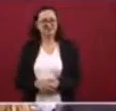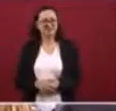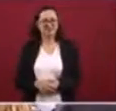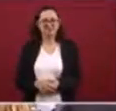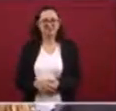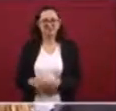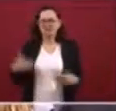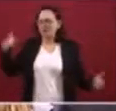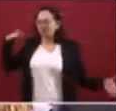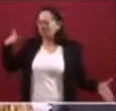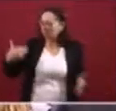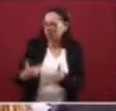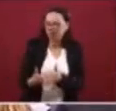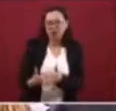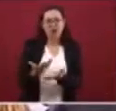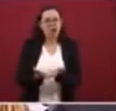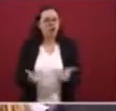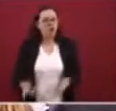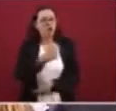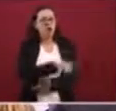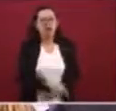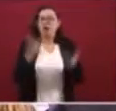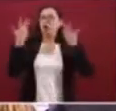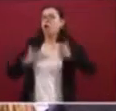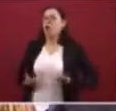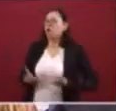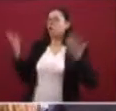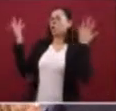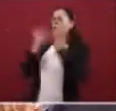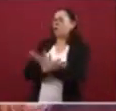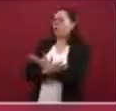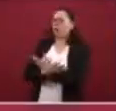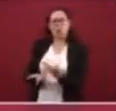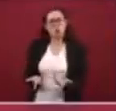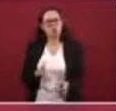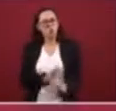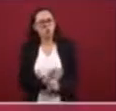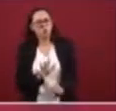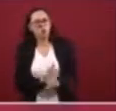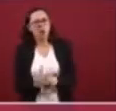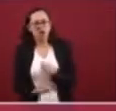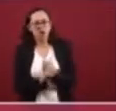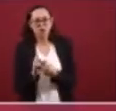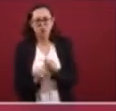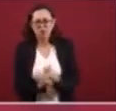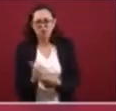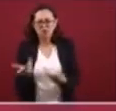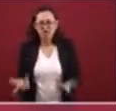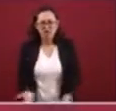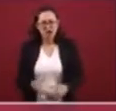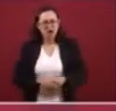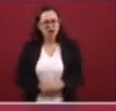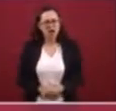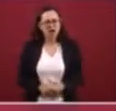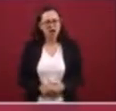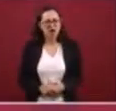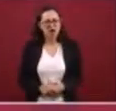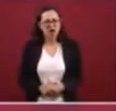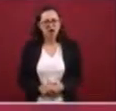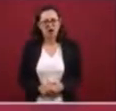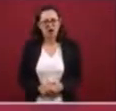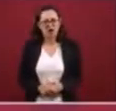Entonces, ¿de qué se sorprenden? Ahora, fíjense,